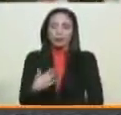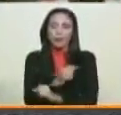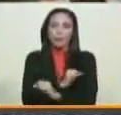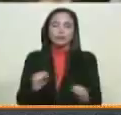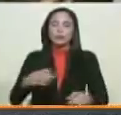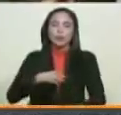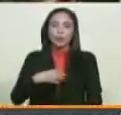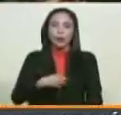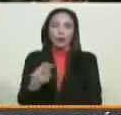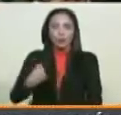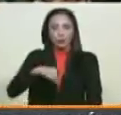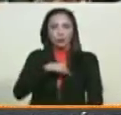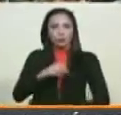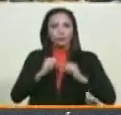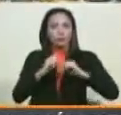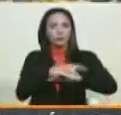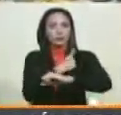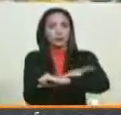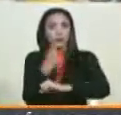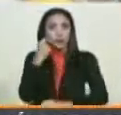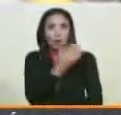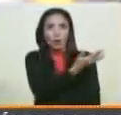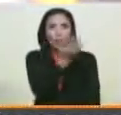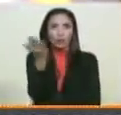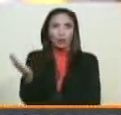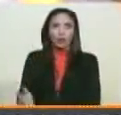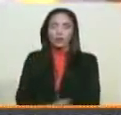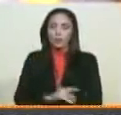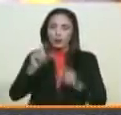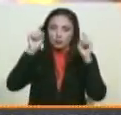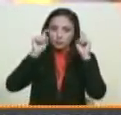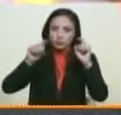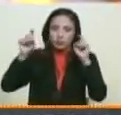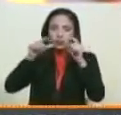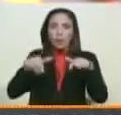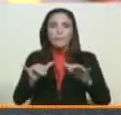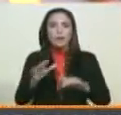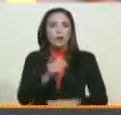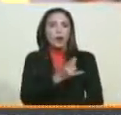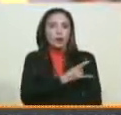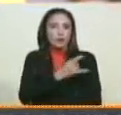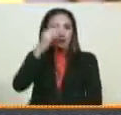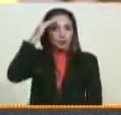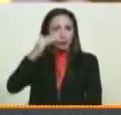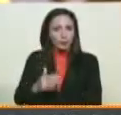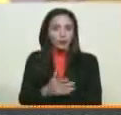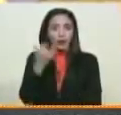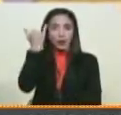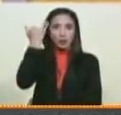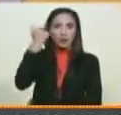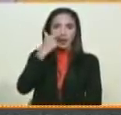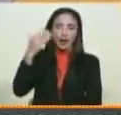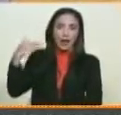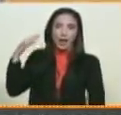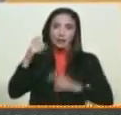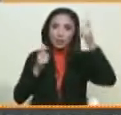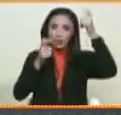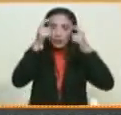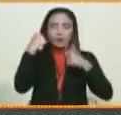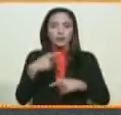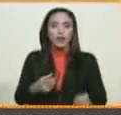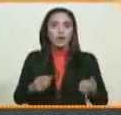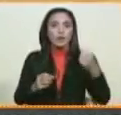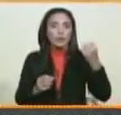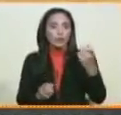que ustedes que están para formarse en esta universidad, tal como lo concibió el comandante Hugo